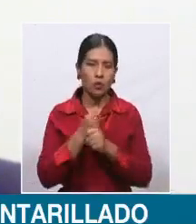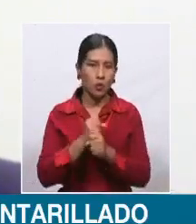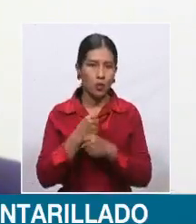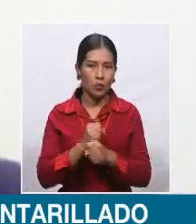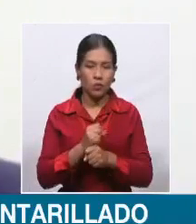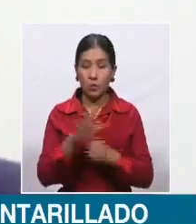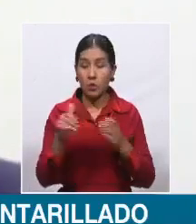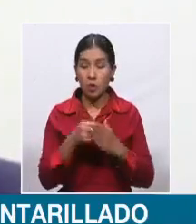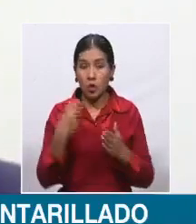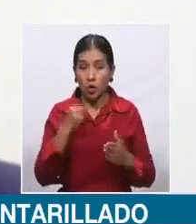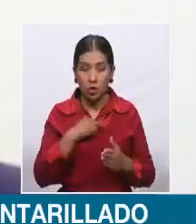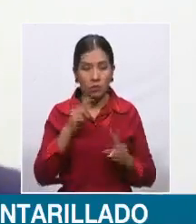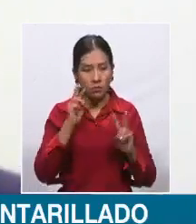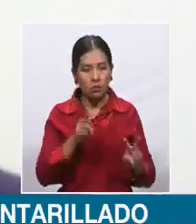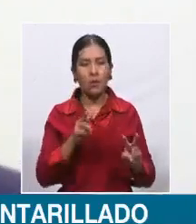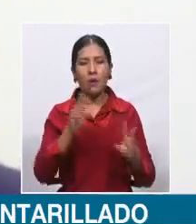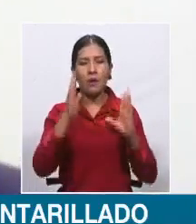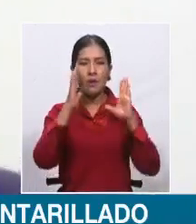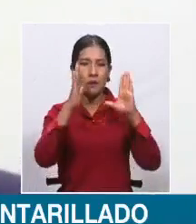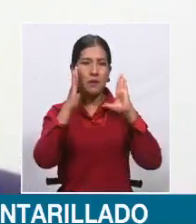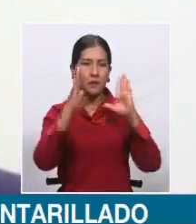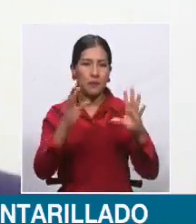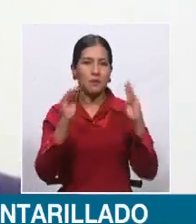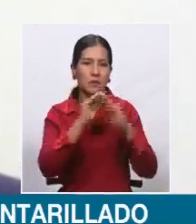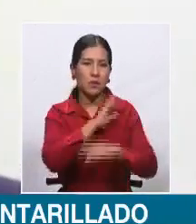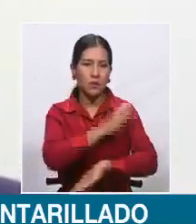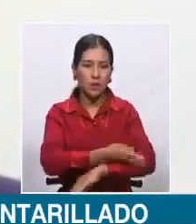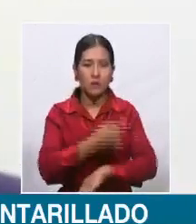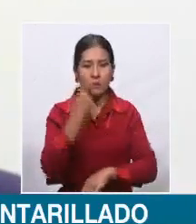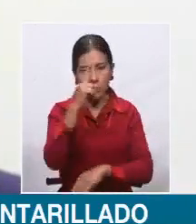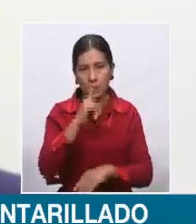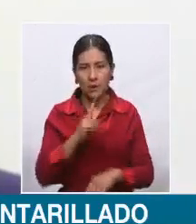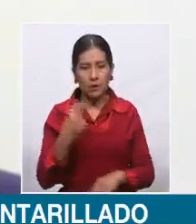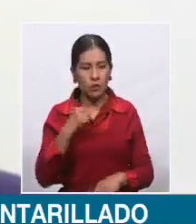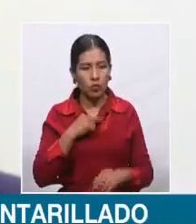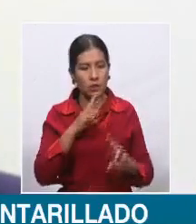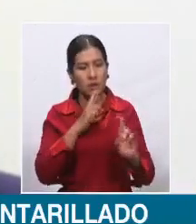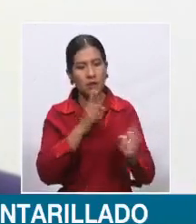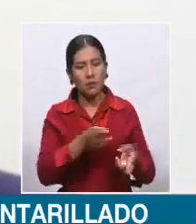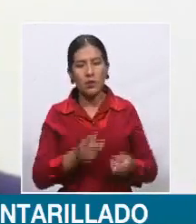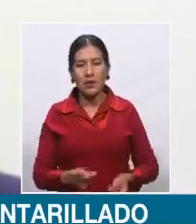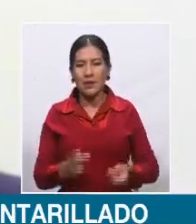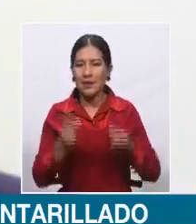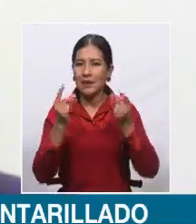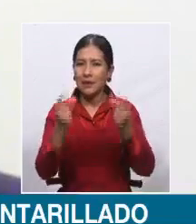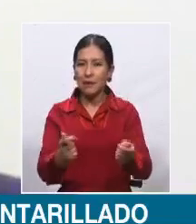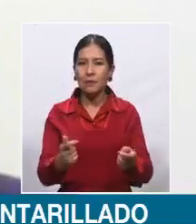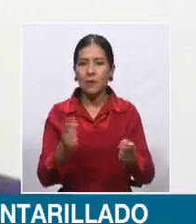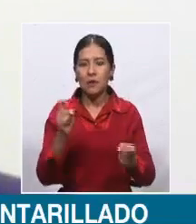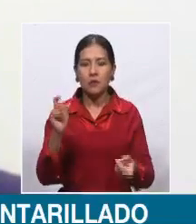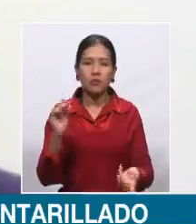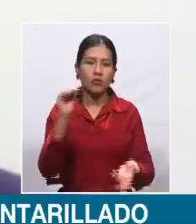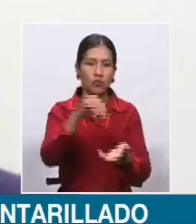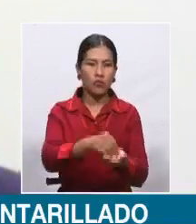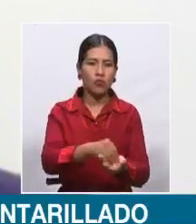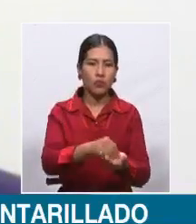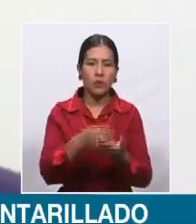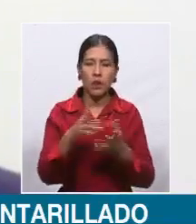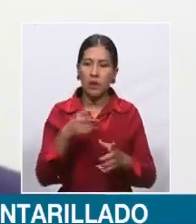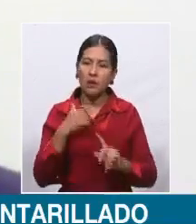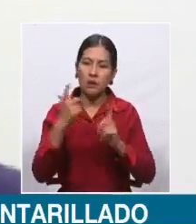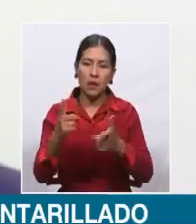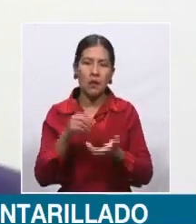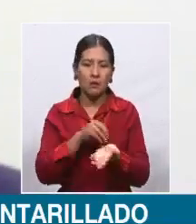pues nos llama fuerte la atención, y por ello es esta respuesta inmediata que estamos implementando, ¿no? Dándoles